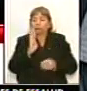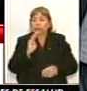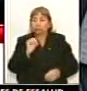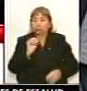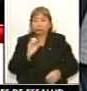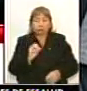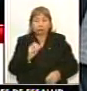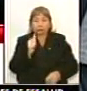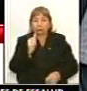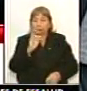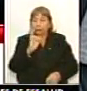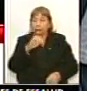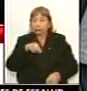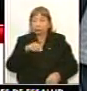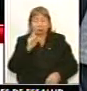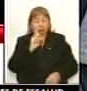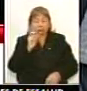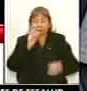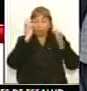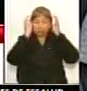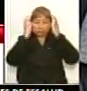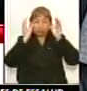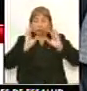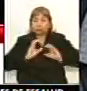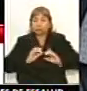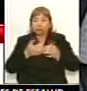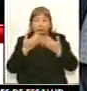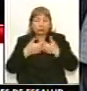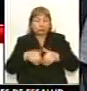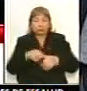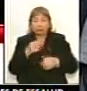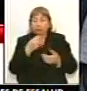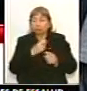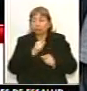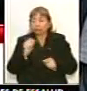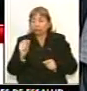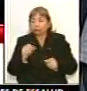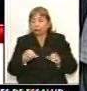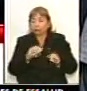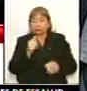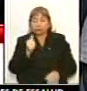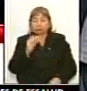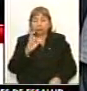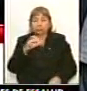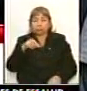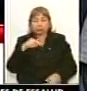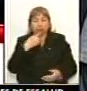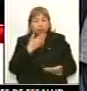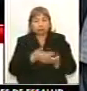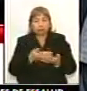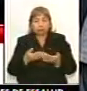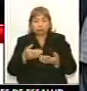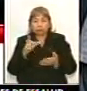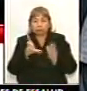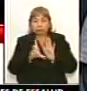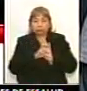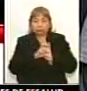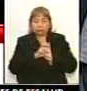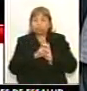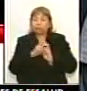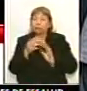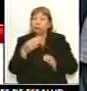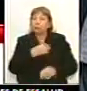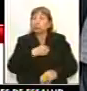AFP, no está de acuerdo, Asociación Peruana de Empresas de Seguros está en contra, Asociación de AFP es esta opinión contra el proyecto de ley, Ministerio de